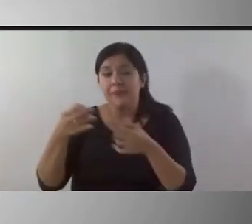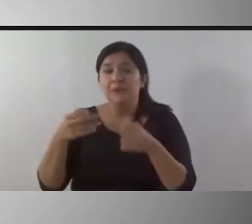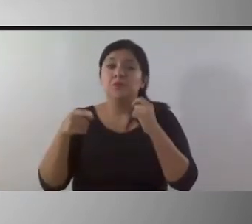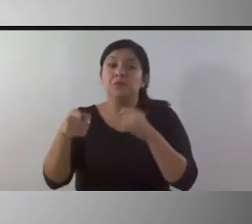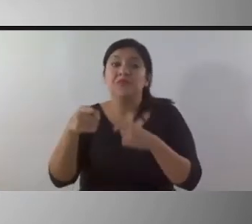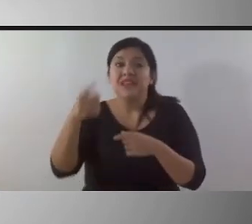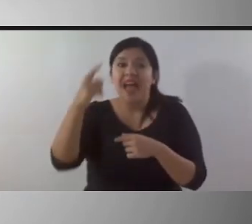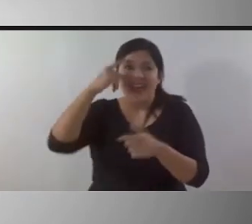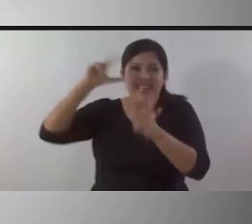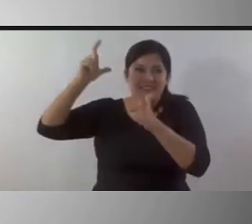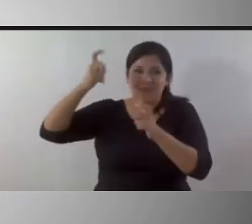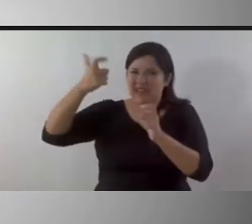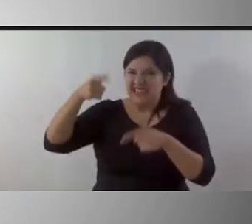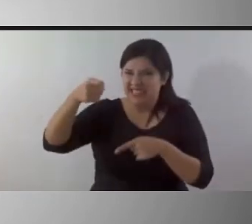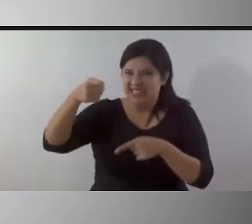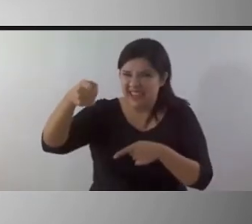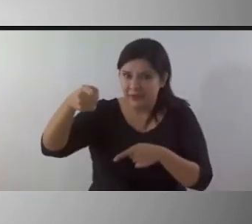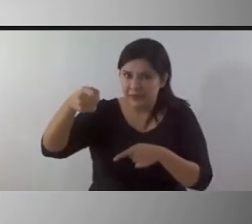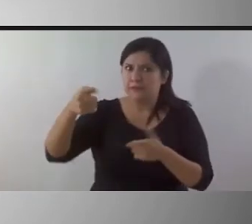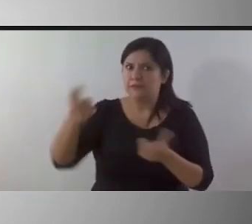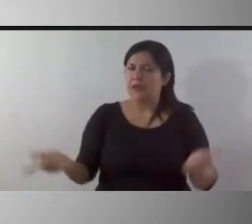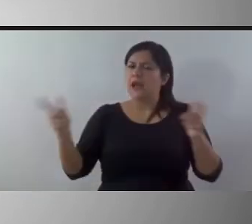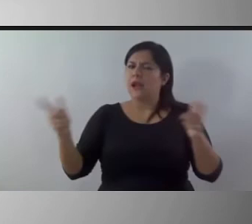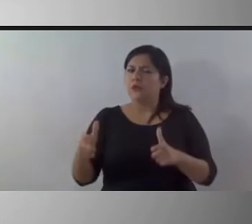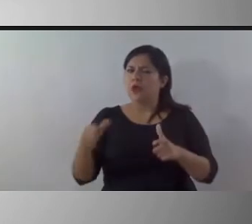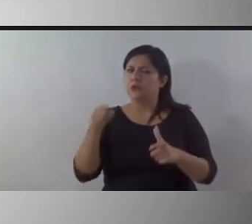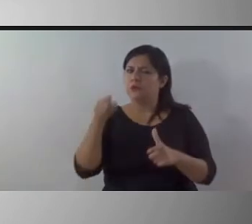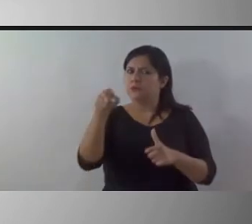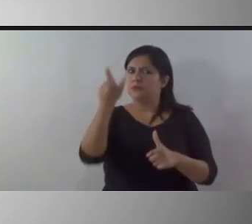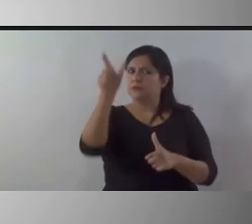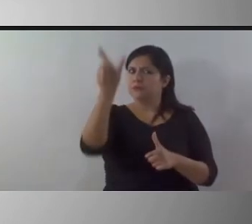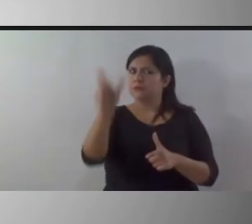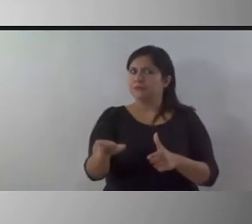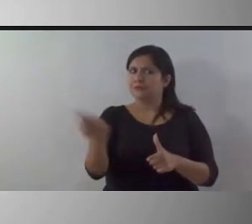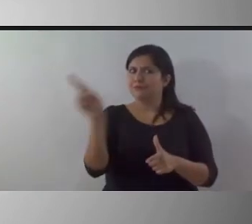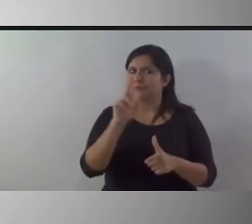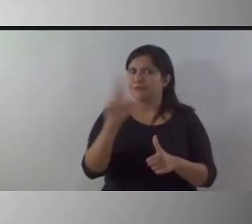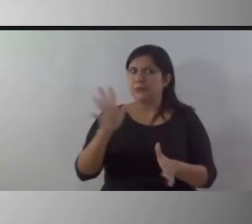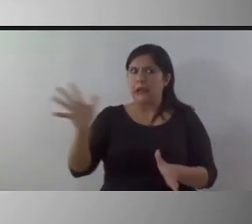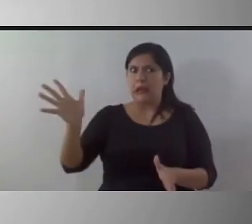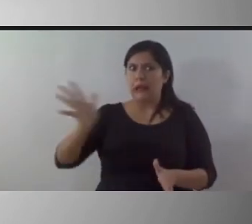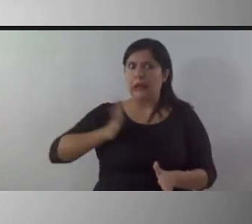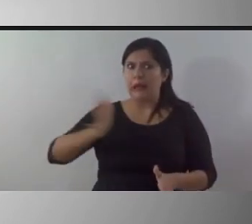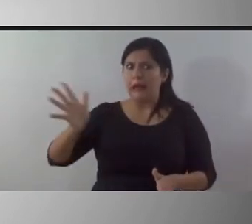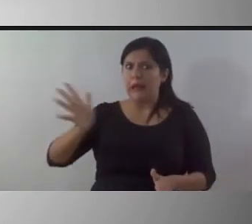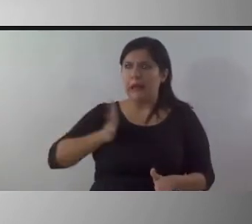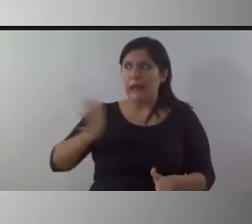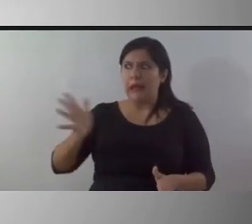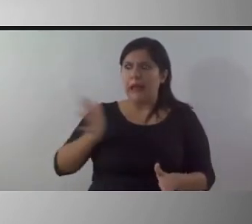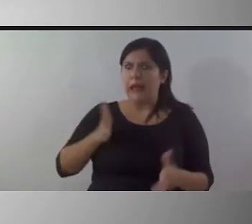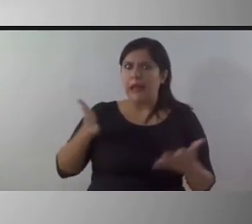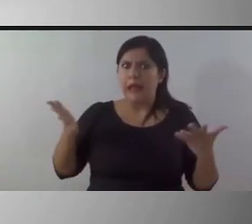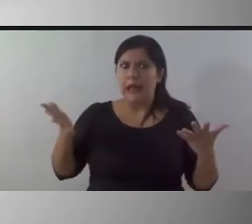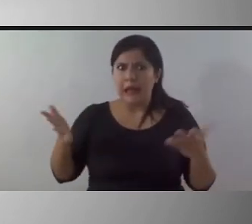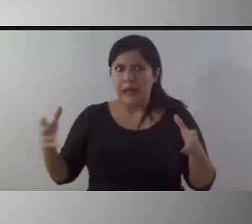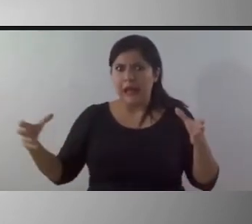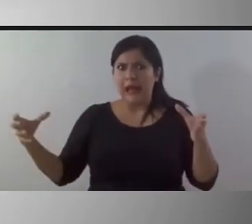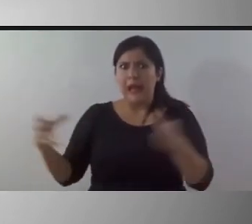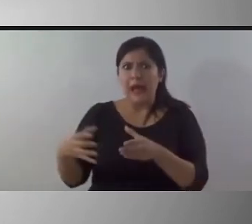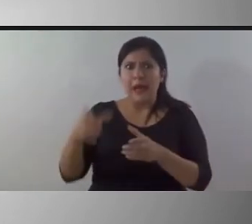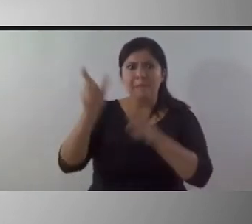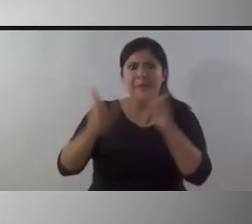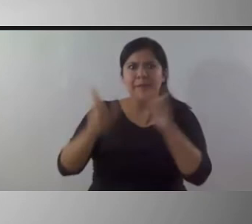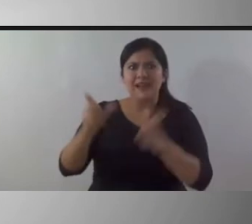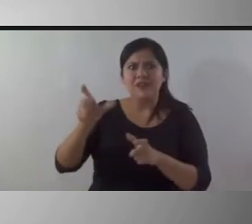Entonces, ya desde el comienzo de la reunión, esta persona estaba horrorizada porque decía que los activistas